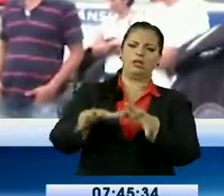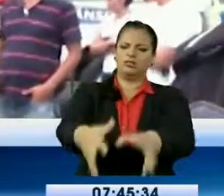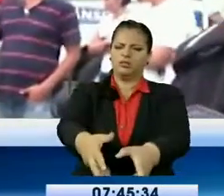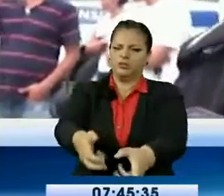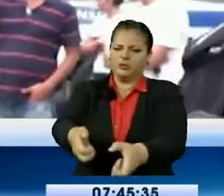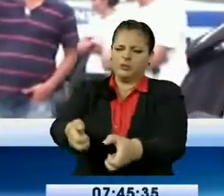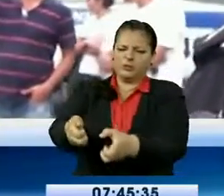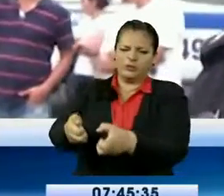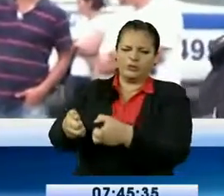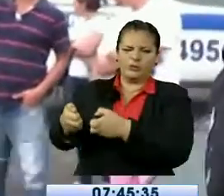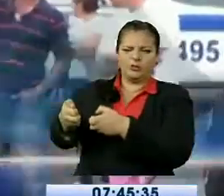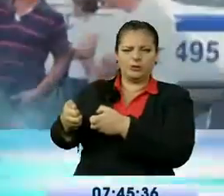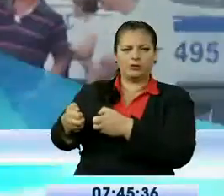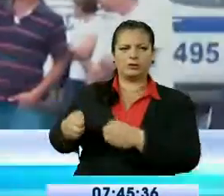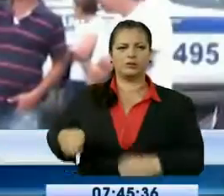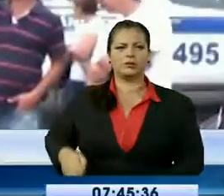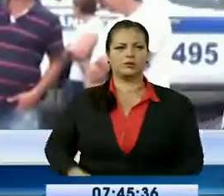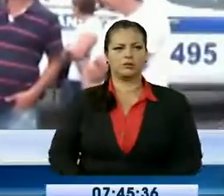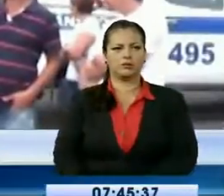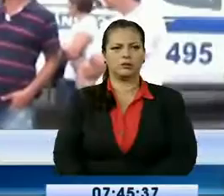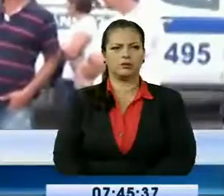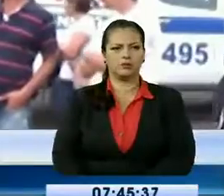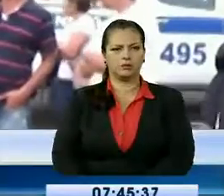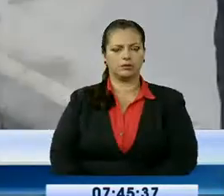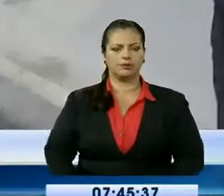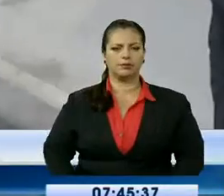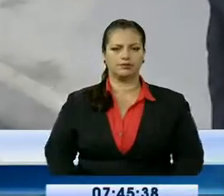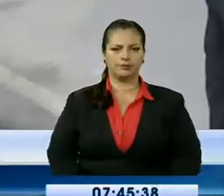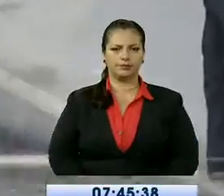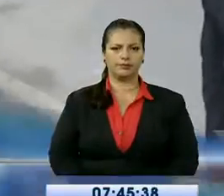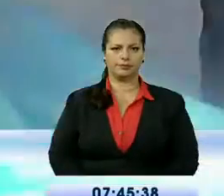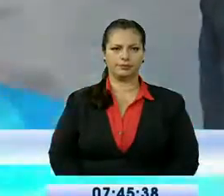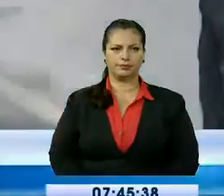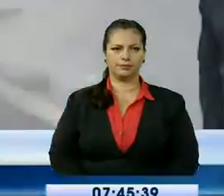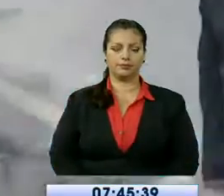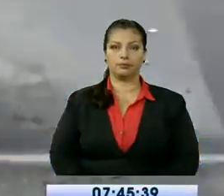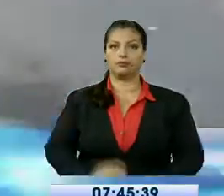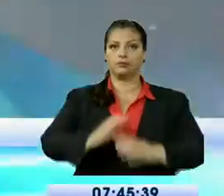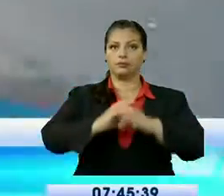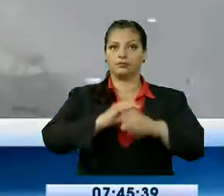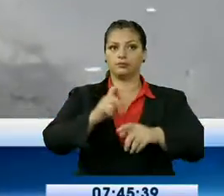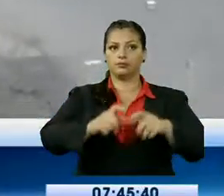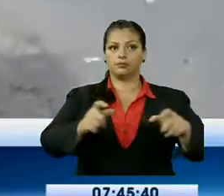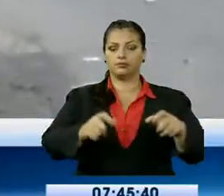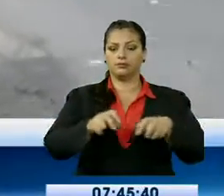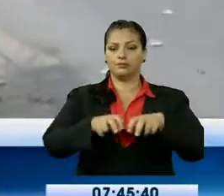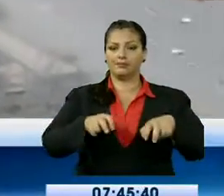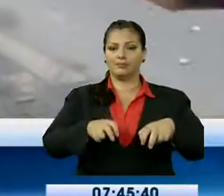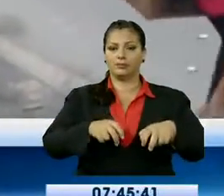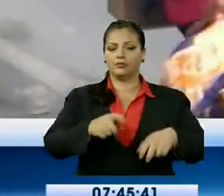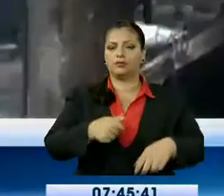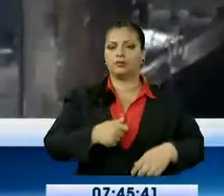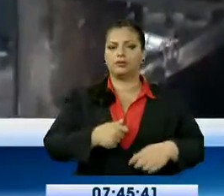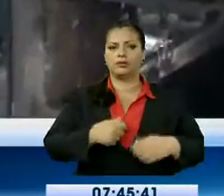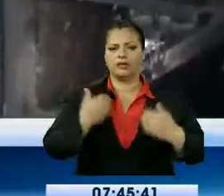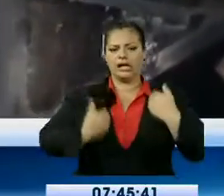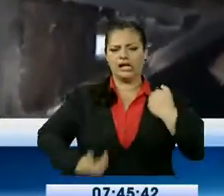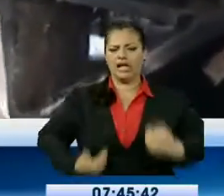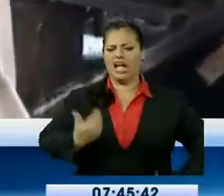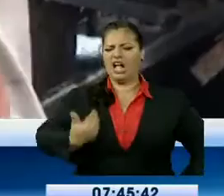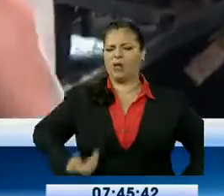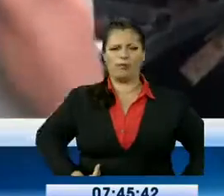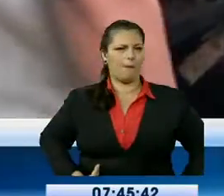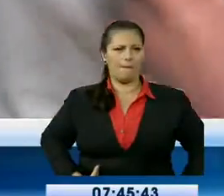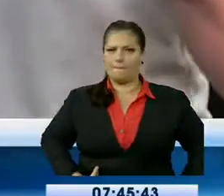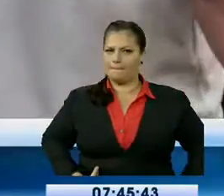liberar a esta persona entre el habitáculo del vehículo. Los pasajeros del bus interprovincial no sufrieron daños mayores. El chofer de